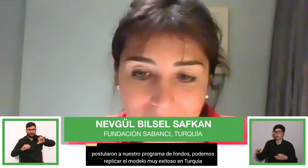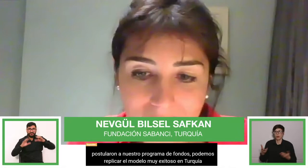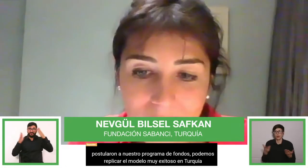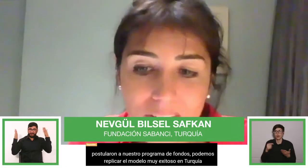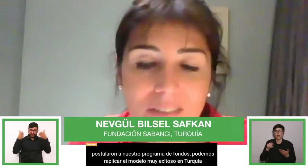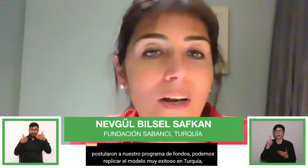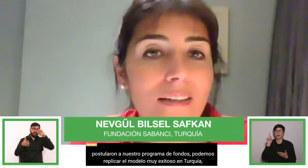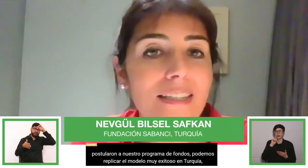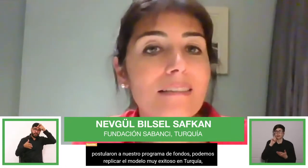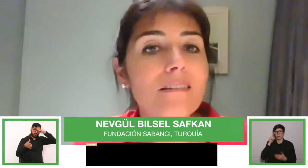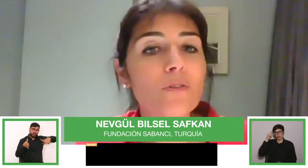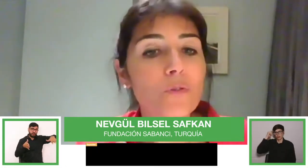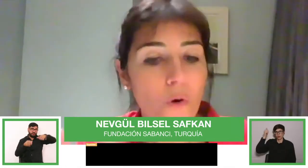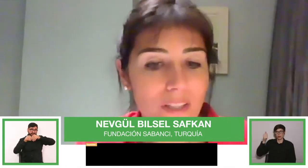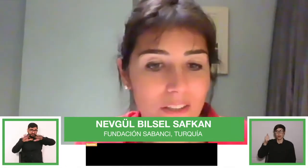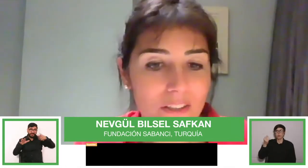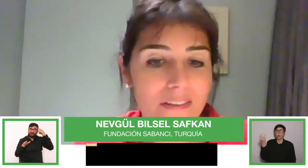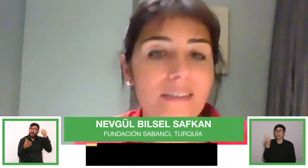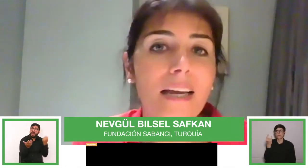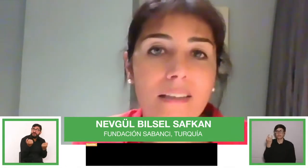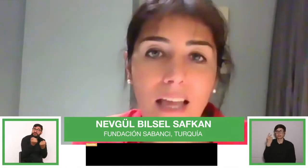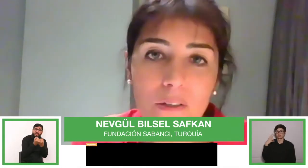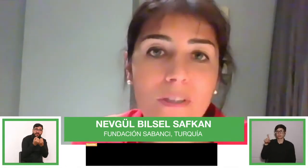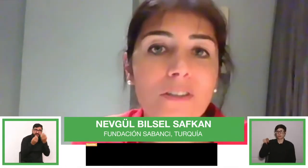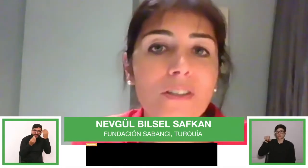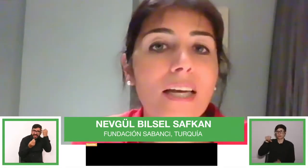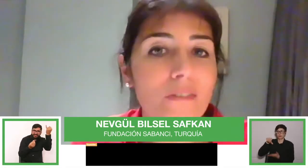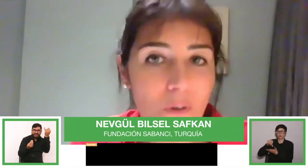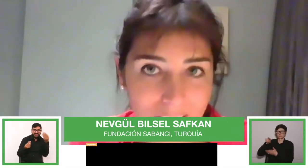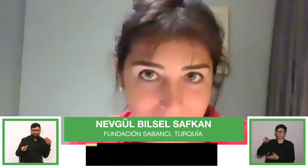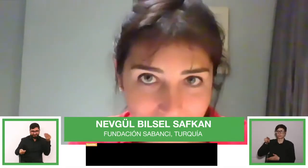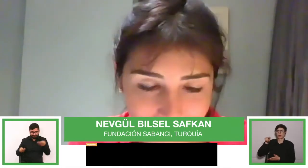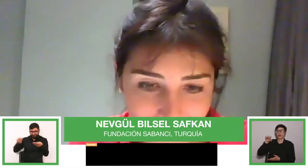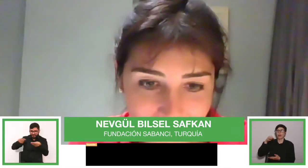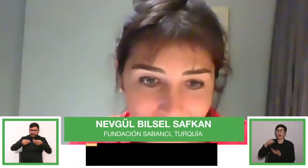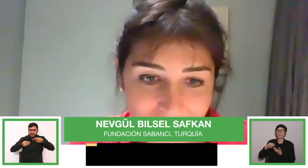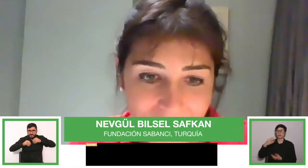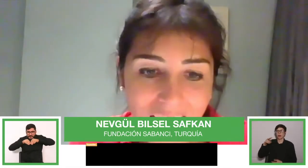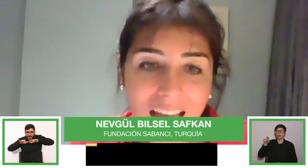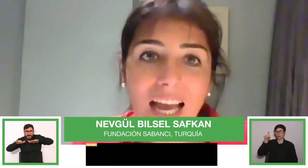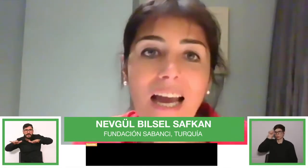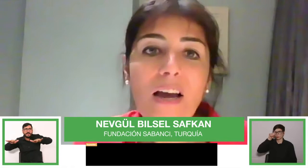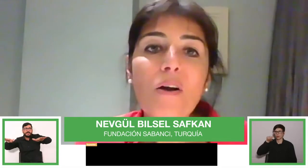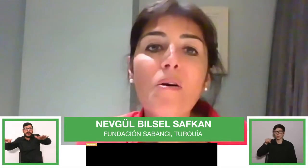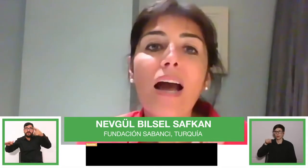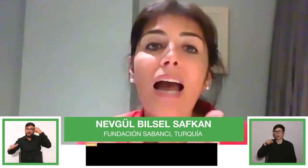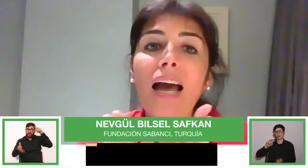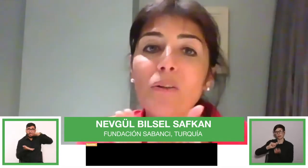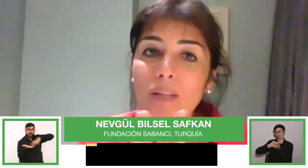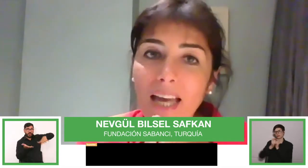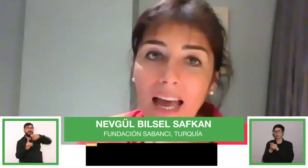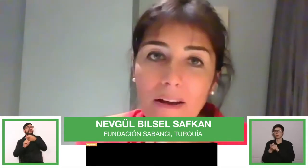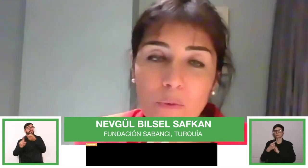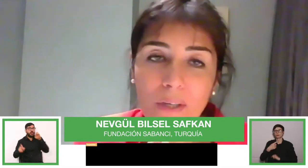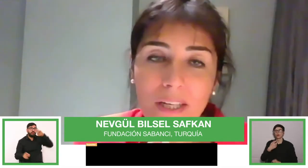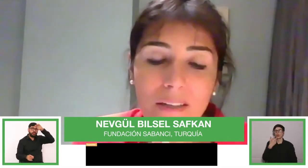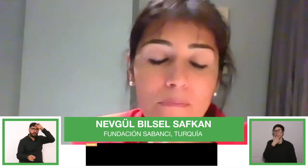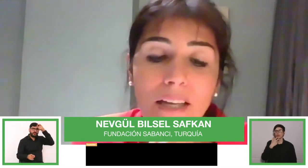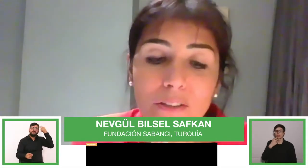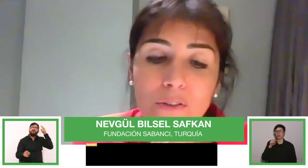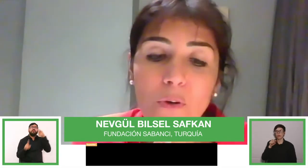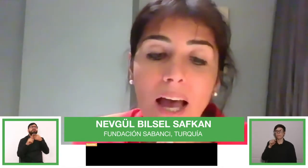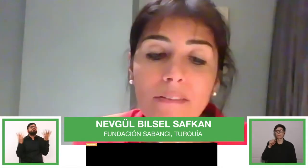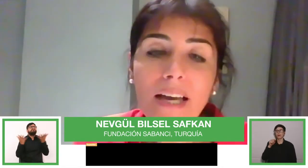creado por la Universidad de Galuda, que está traducido al idioma turco y al idioma de señas